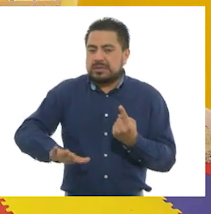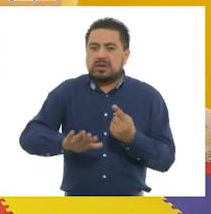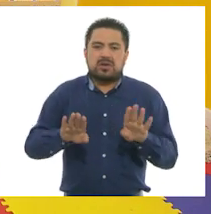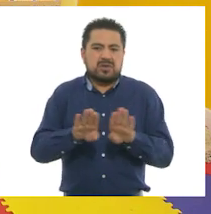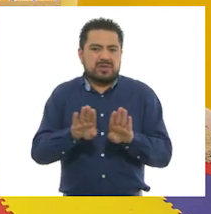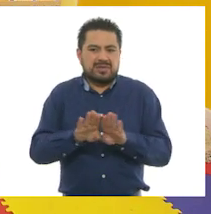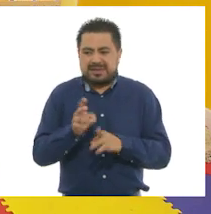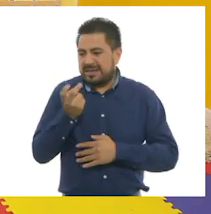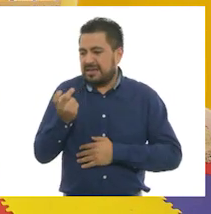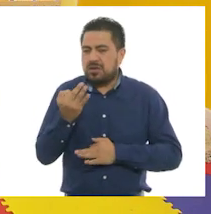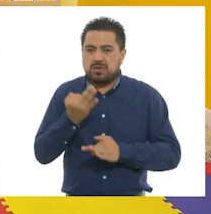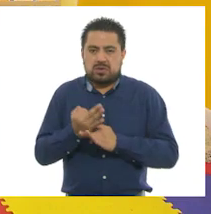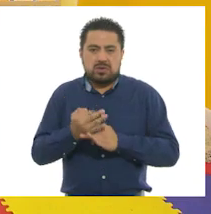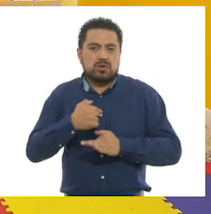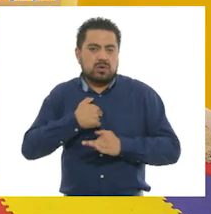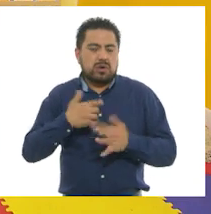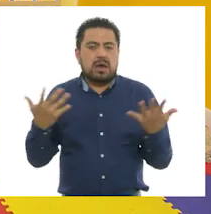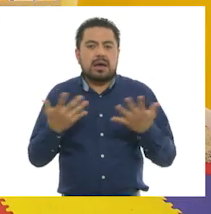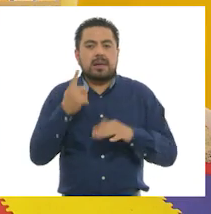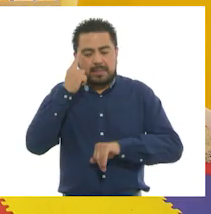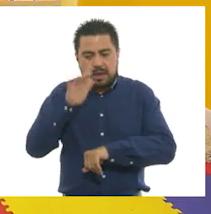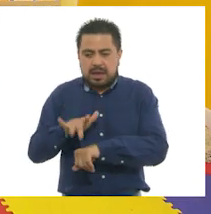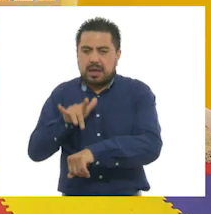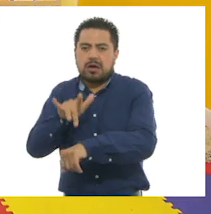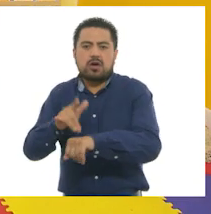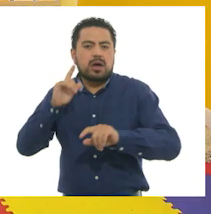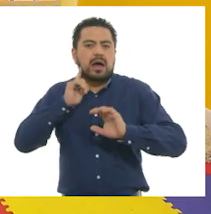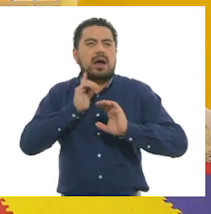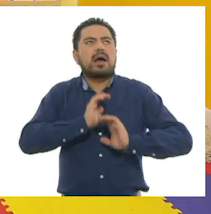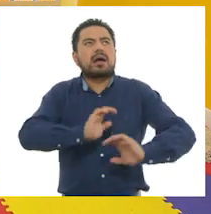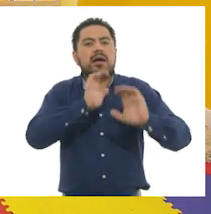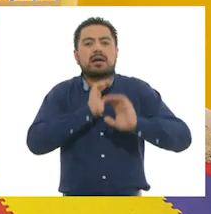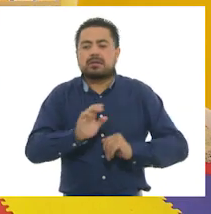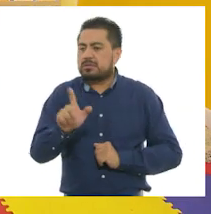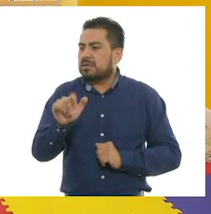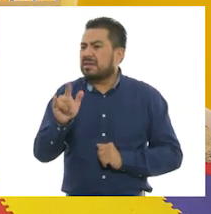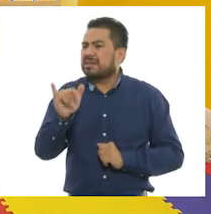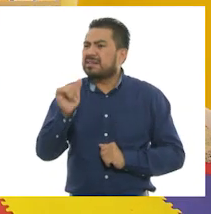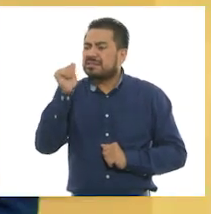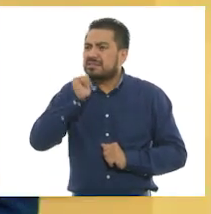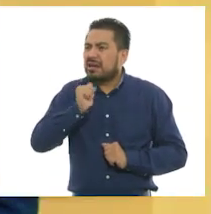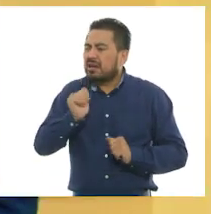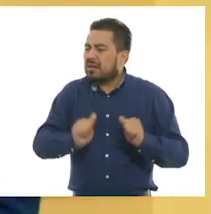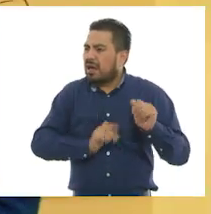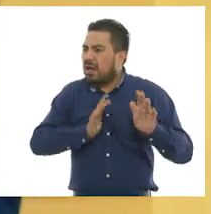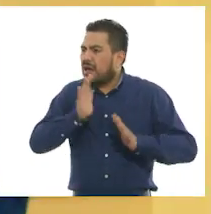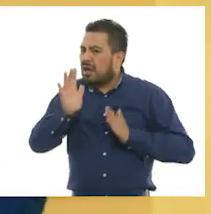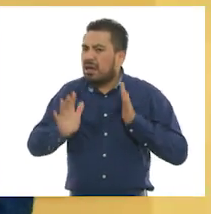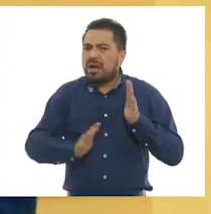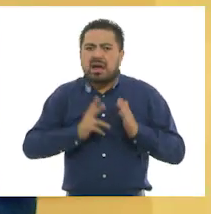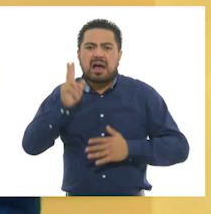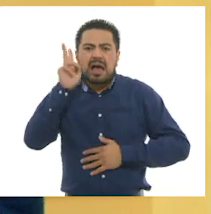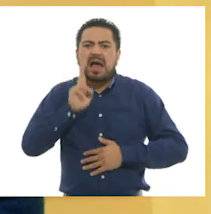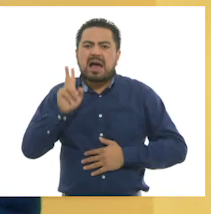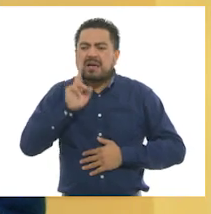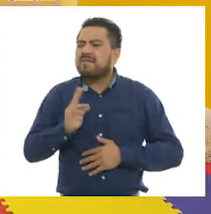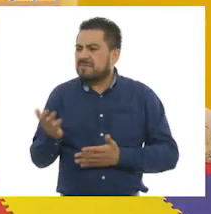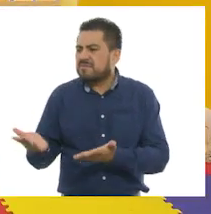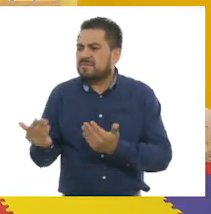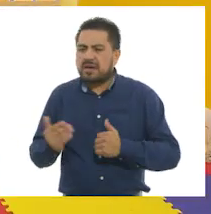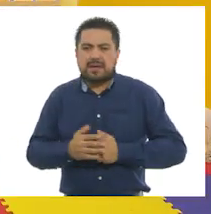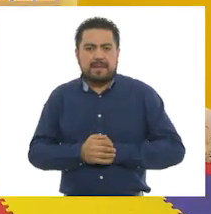como este que yo hice para tocarles una canción. Lili, siempre trae sorpresas. A ver, tócanos algo, pues. A